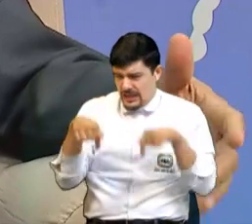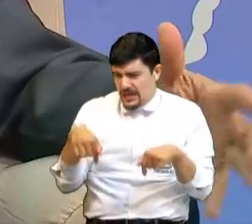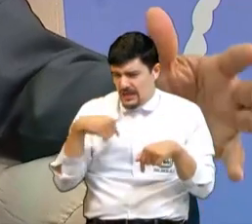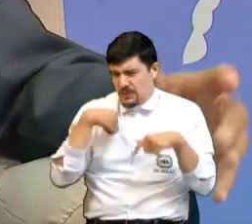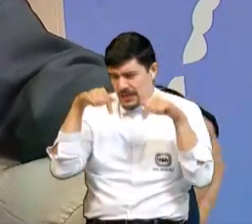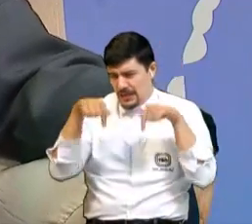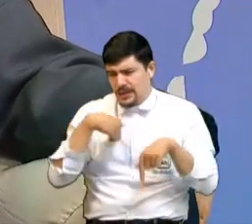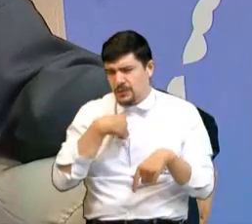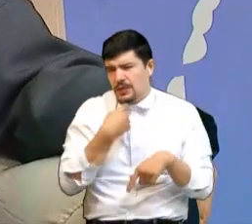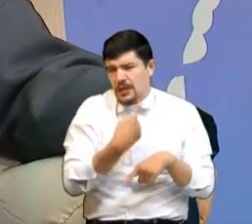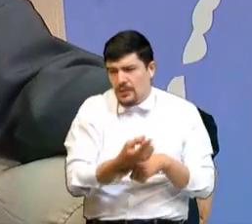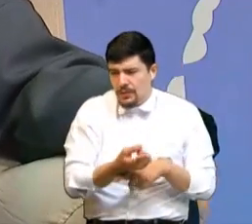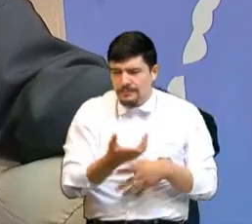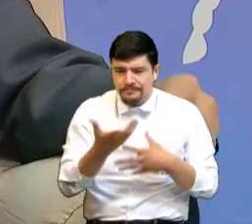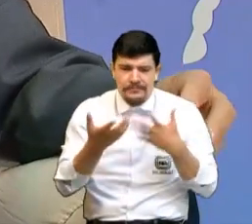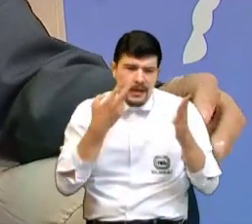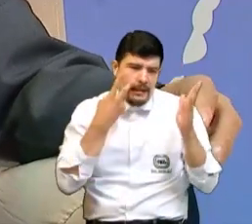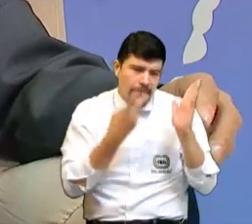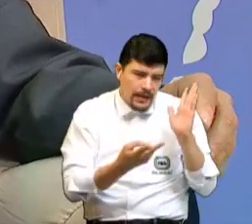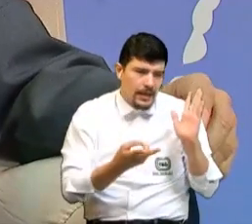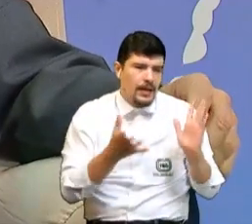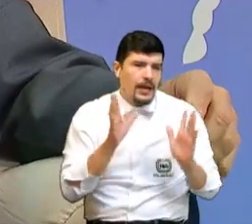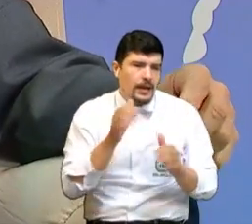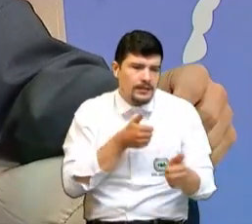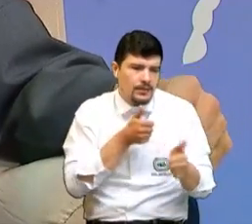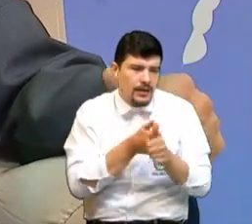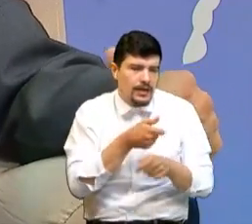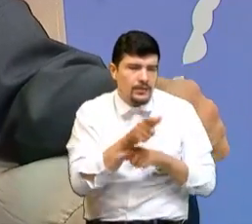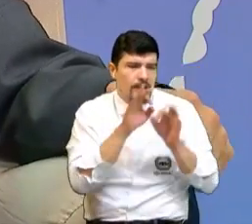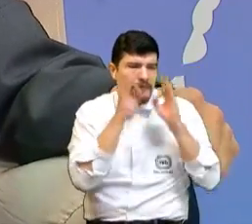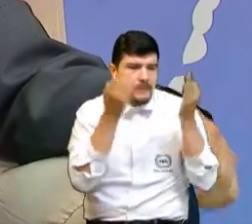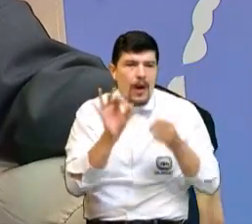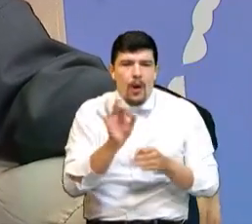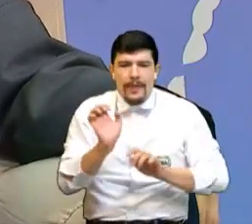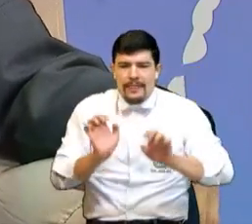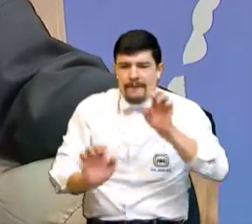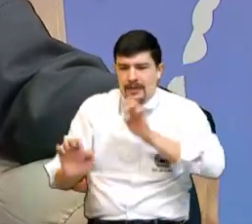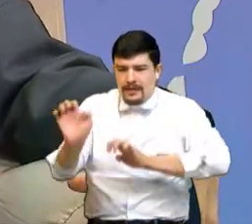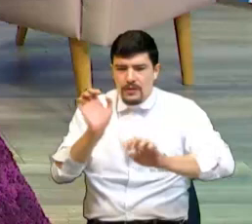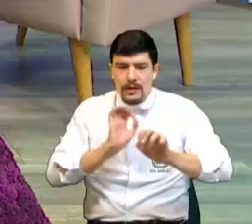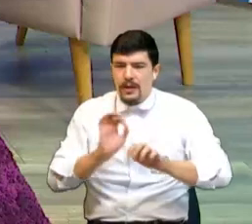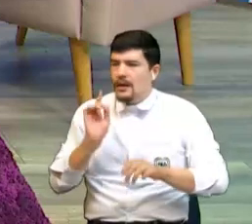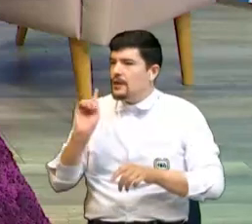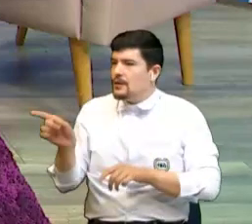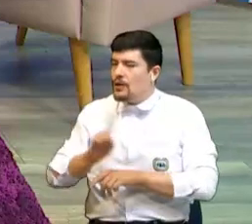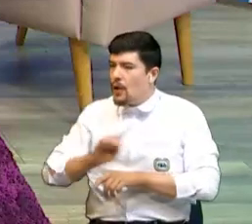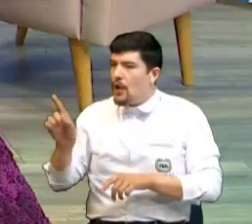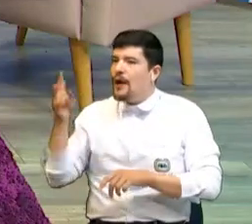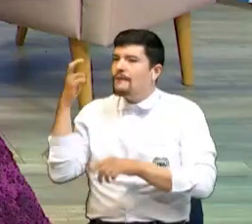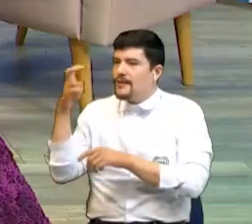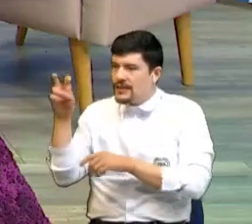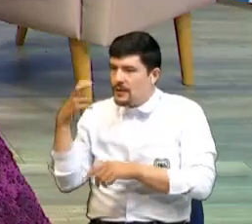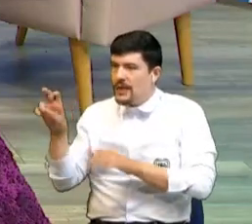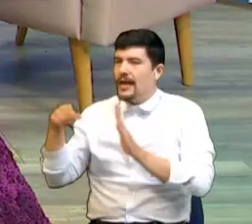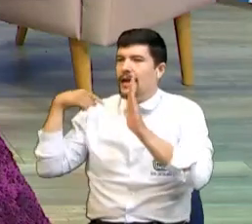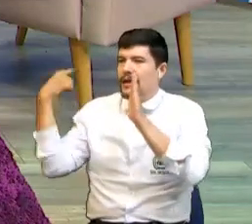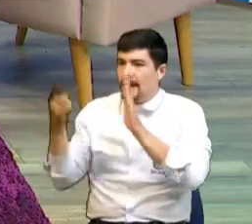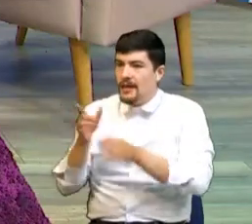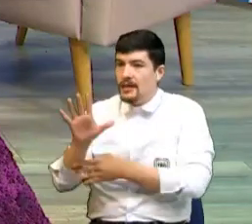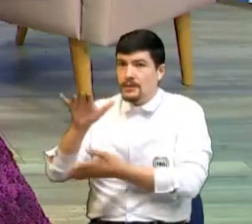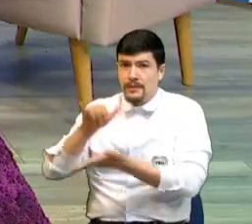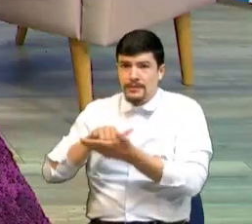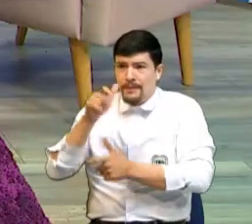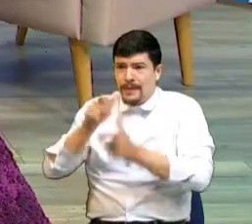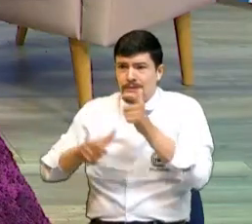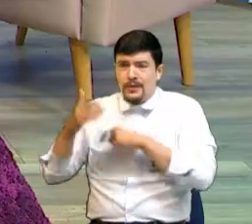Aquí yo ya no iría, mire, acudamos a comisarías de familia, acudamos a defensoría. No, ya fiscalía buscamos, directamente. No, ya fiscalía, okay. Son personas que eso